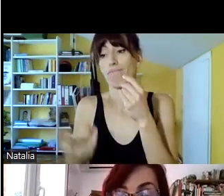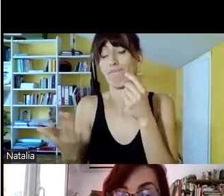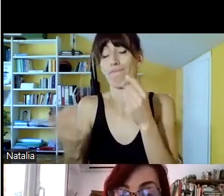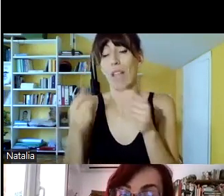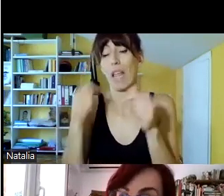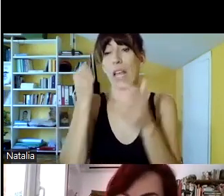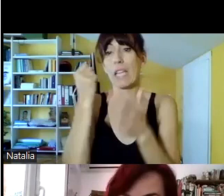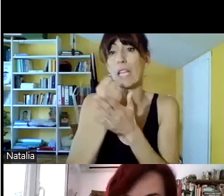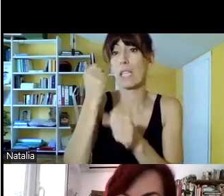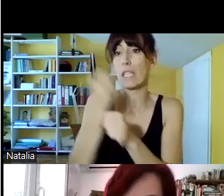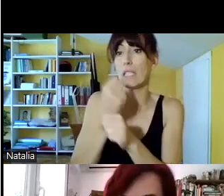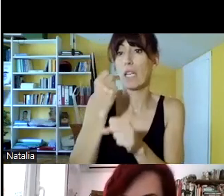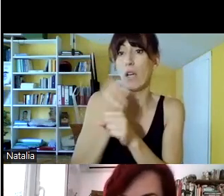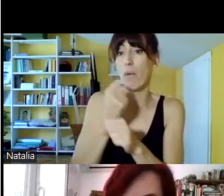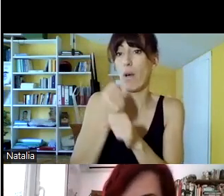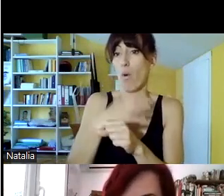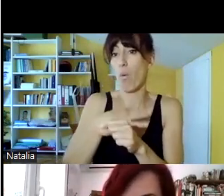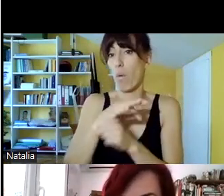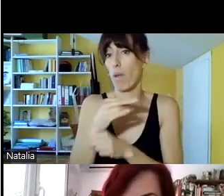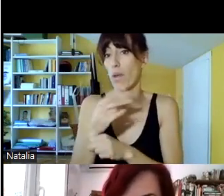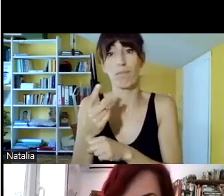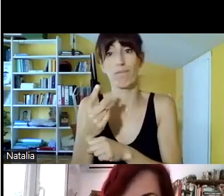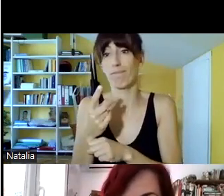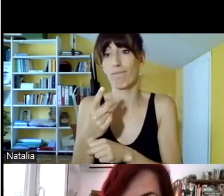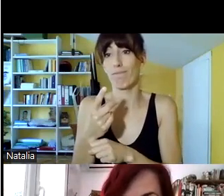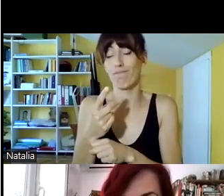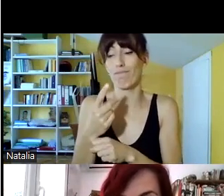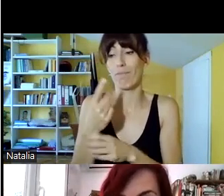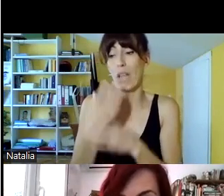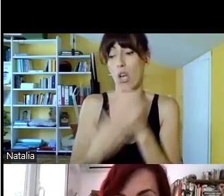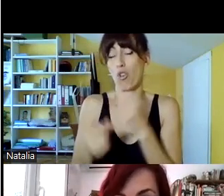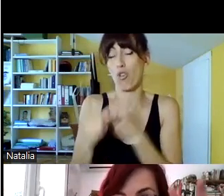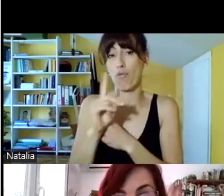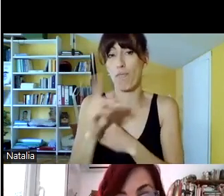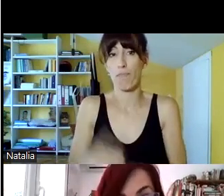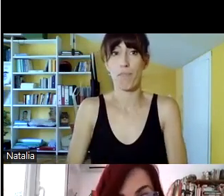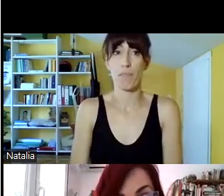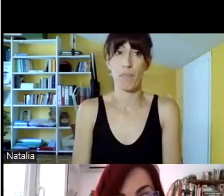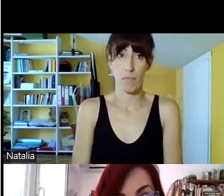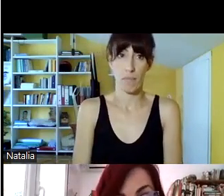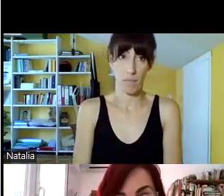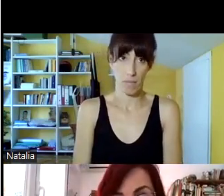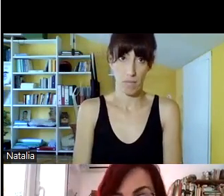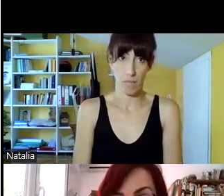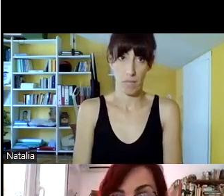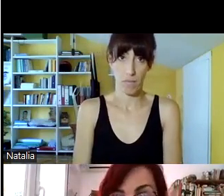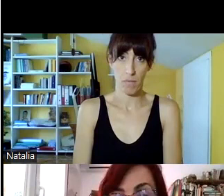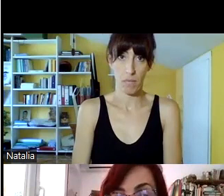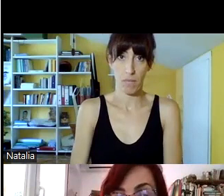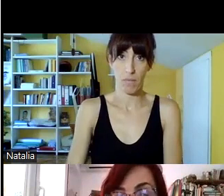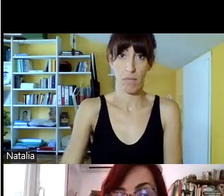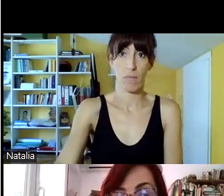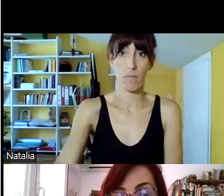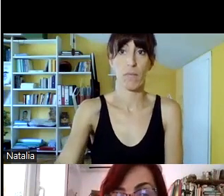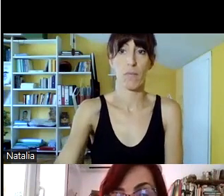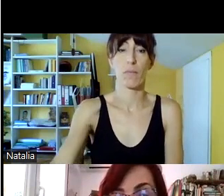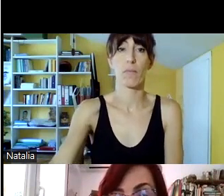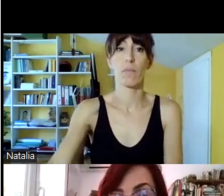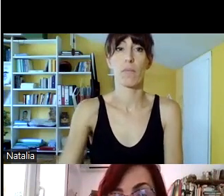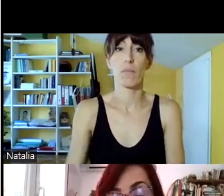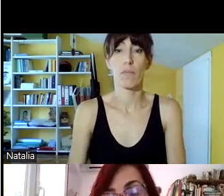de trabajo, pues pueden no necesariamente ser un error. Y por contraste, ¿no? entre